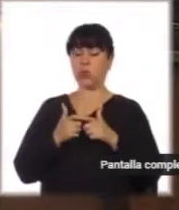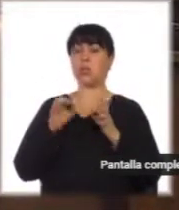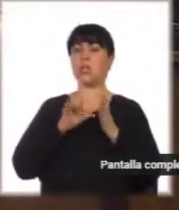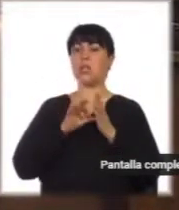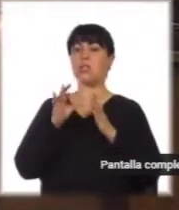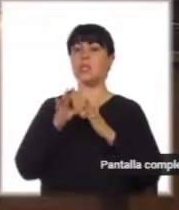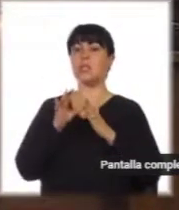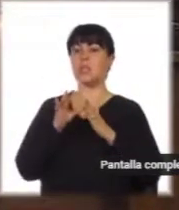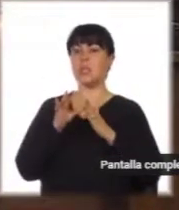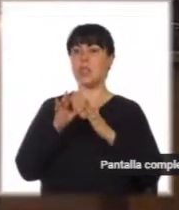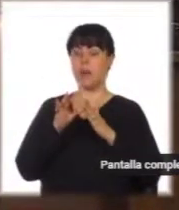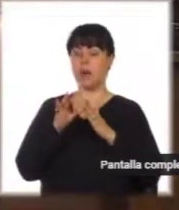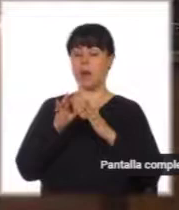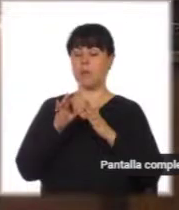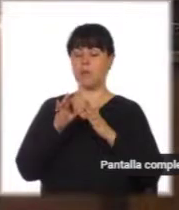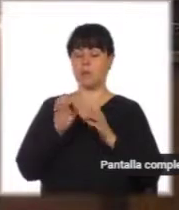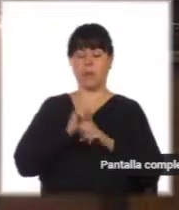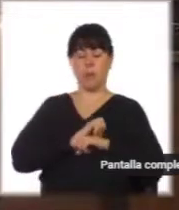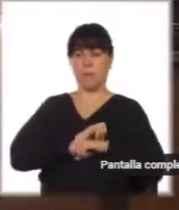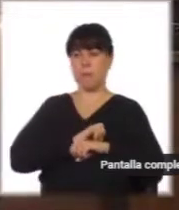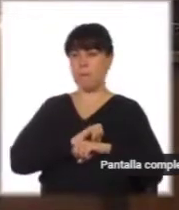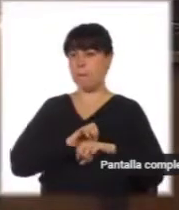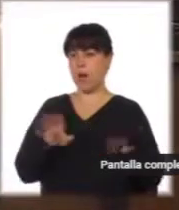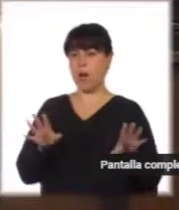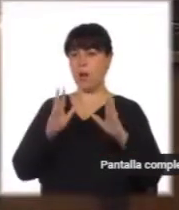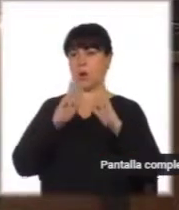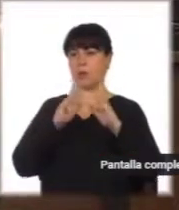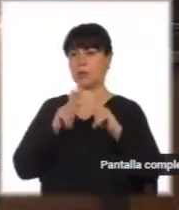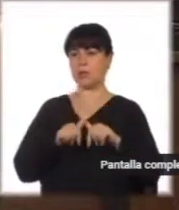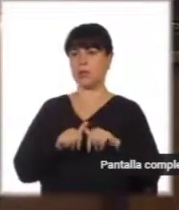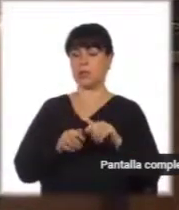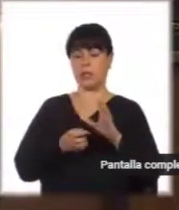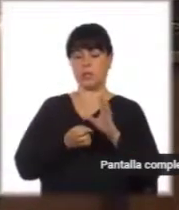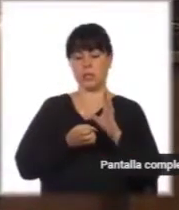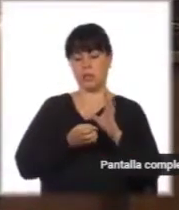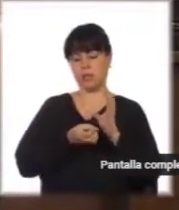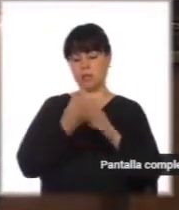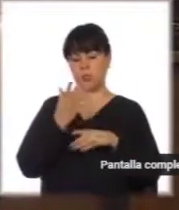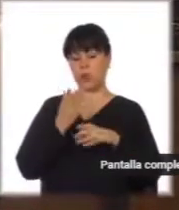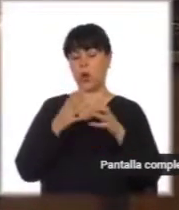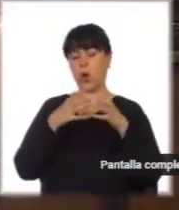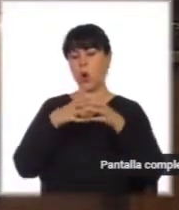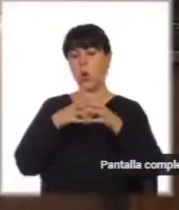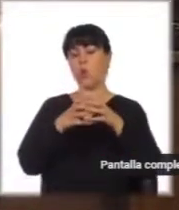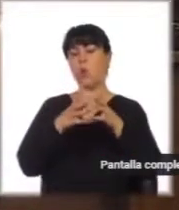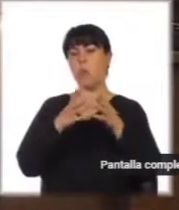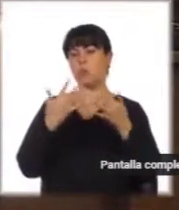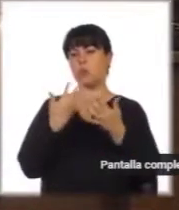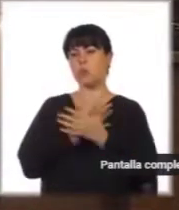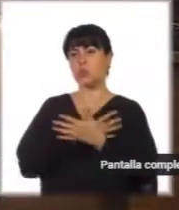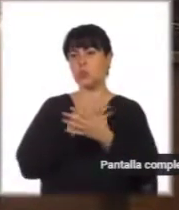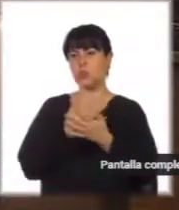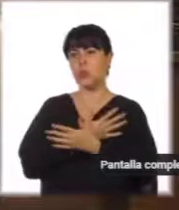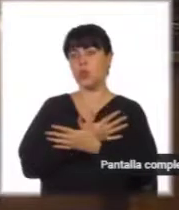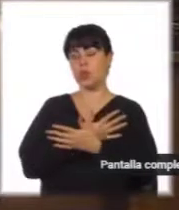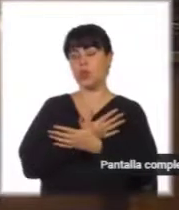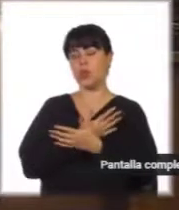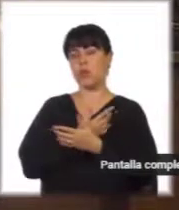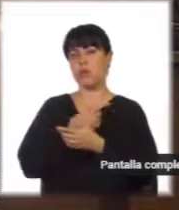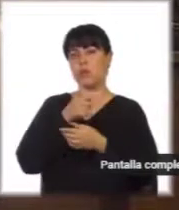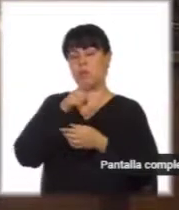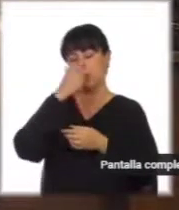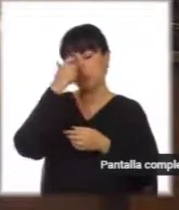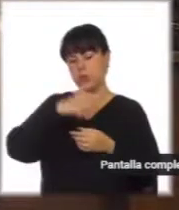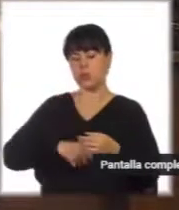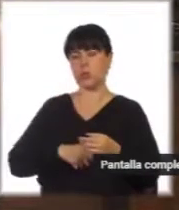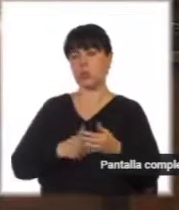sistema maquiavélico, el cual genera poblaciones vulnerables con el fin de mercantilizar al ser